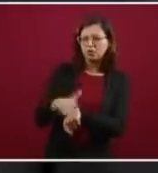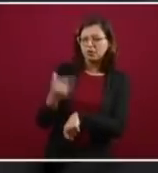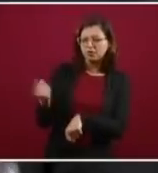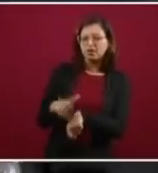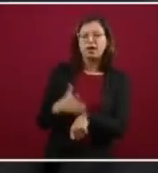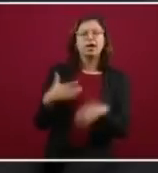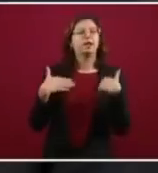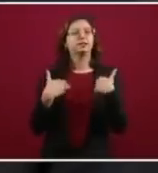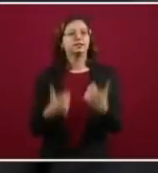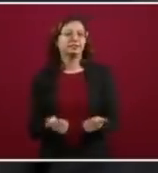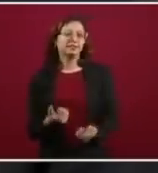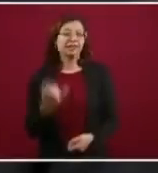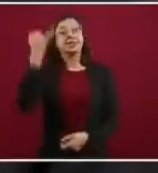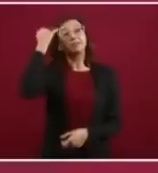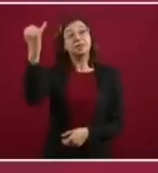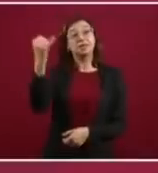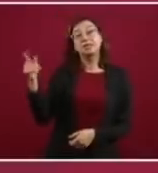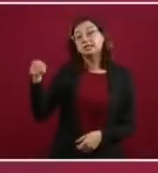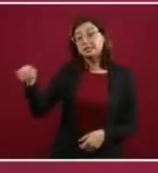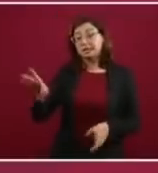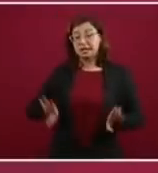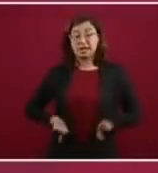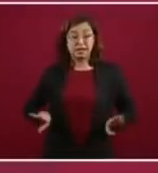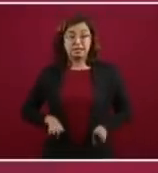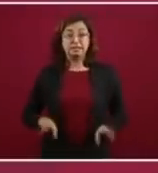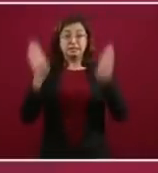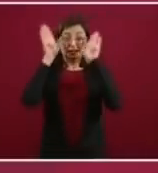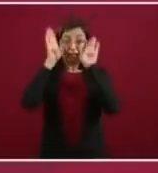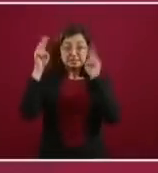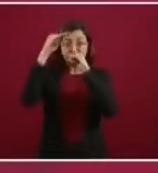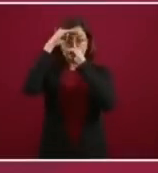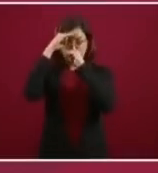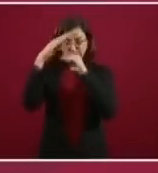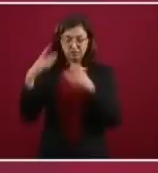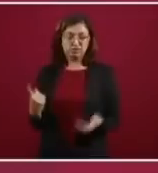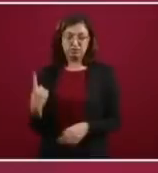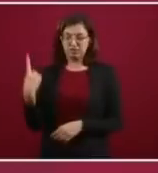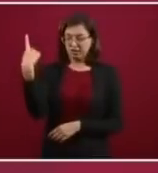Imagínense, para un conservador, el que esté